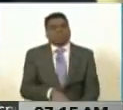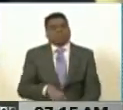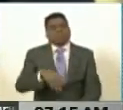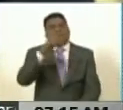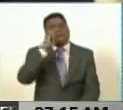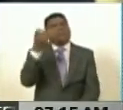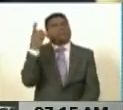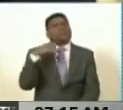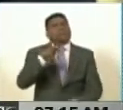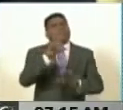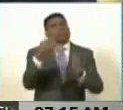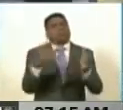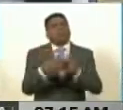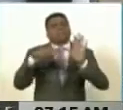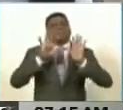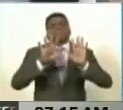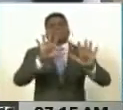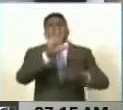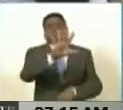2015. Uh-huh.